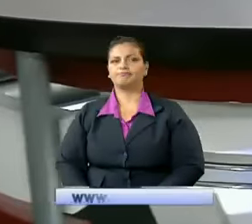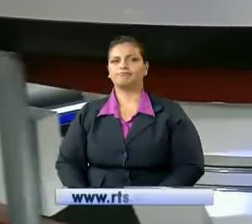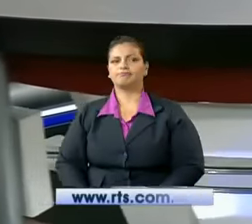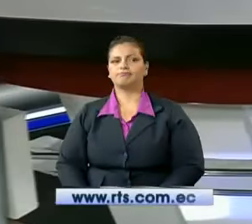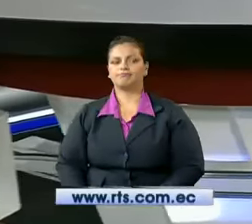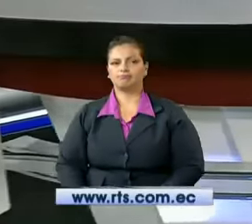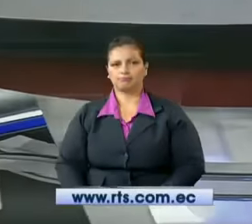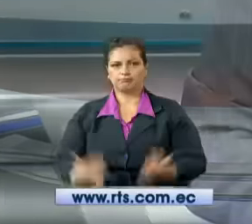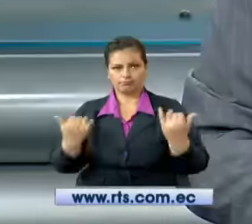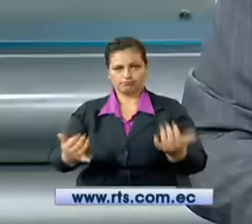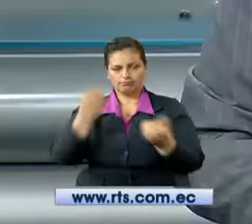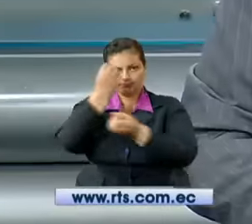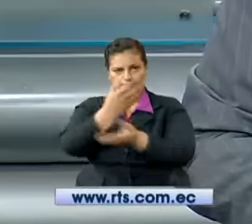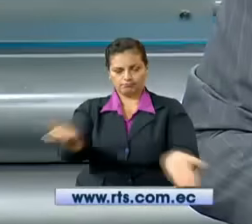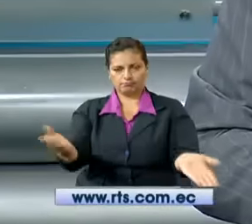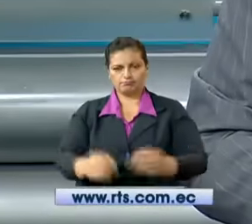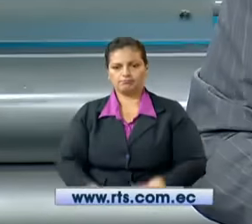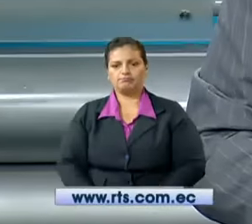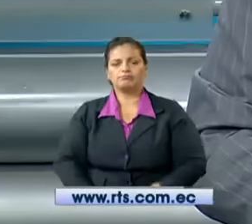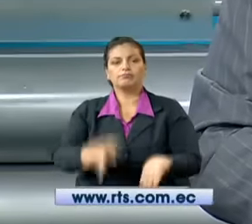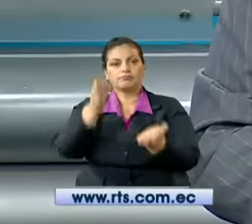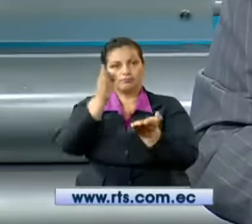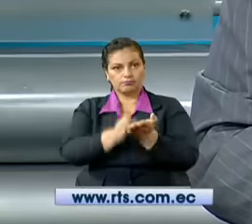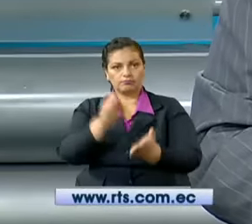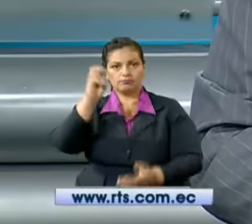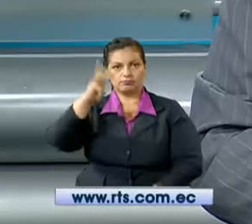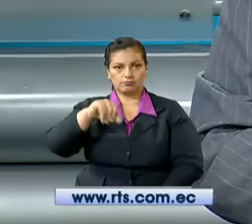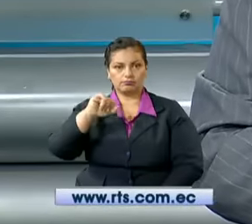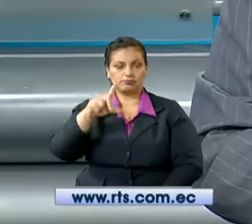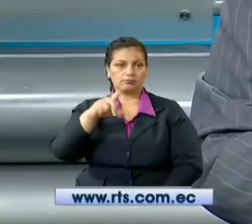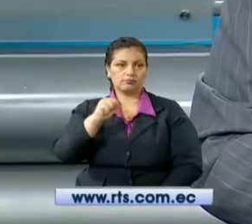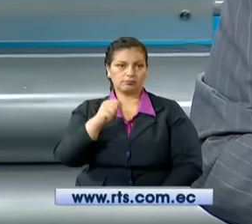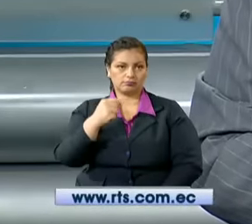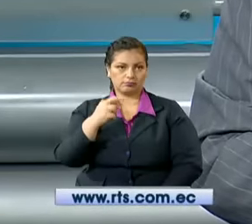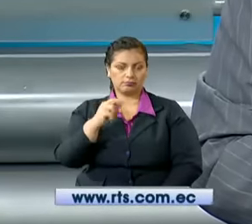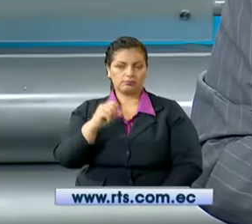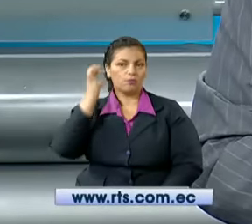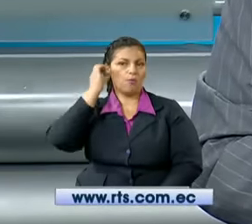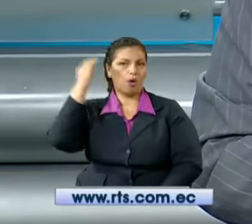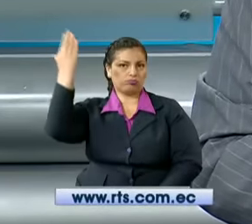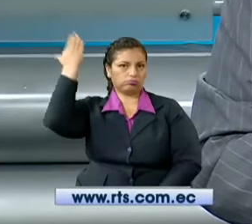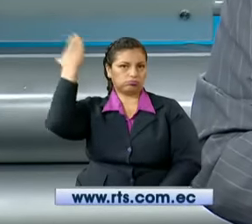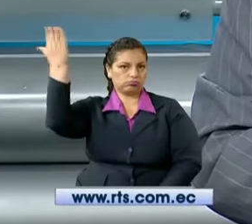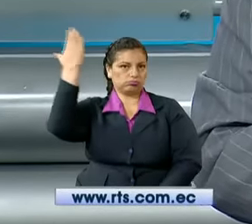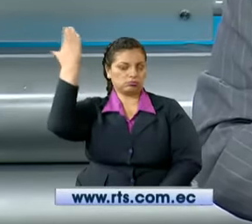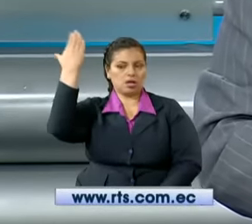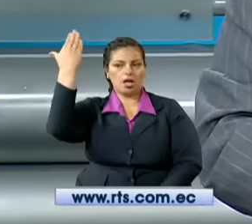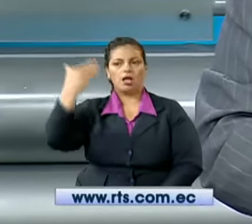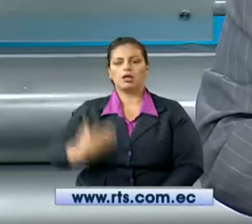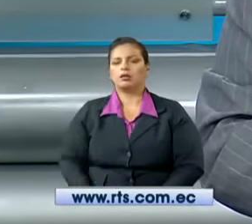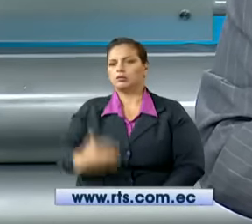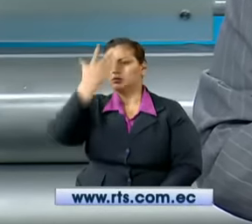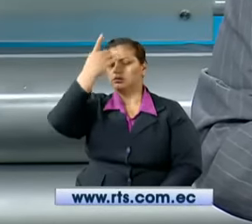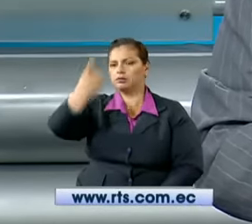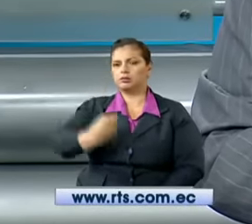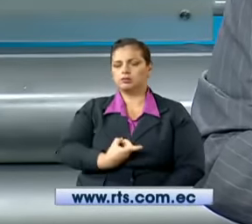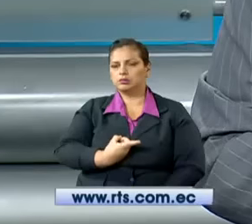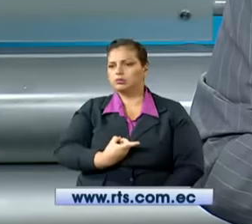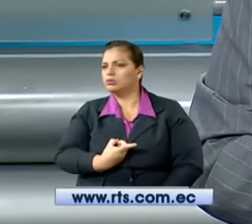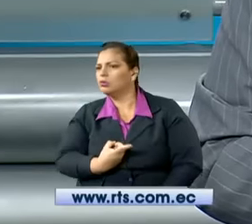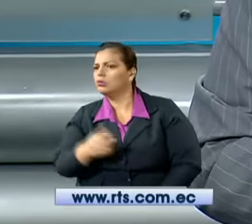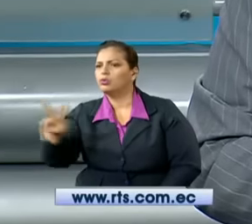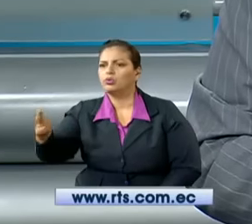Bueno, y ahora les informamos que la alcaldesa del Cantón Milagro dispuso el traslado de aproximadamente 200 afectados por las inundaciones hasta